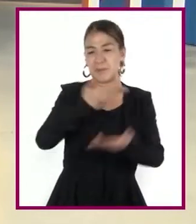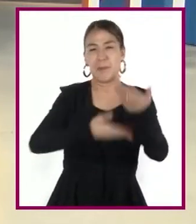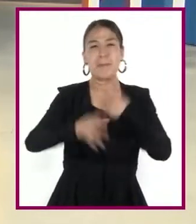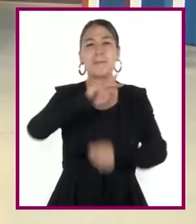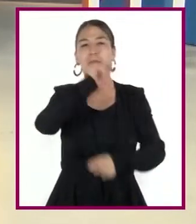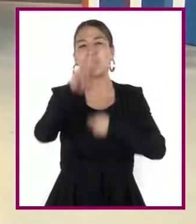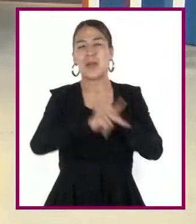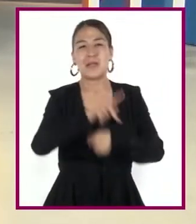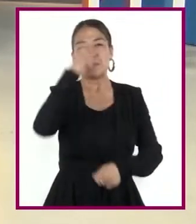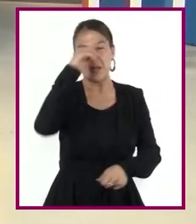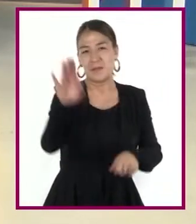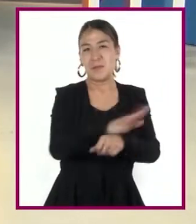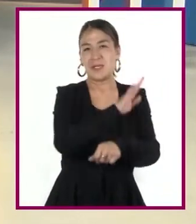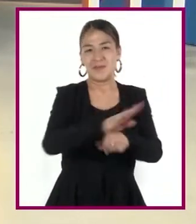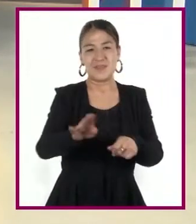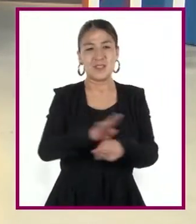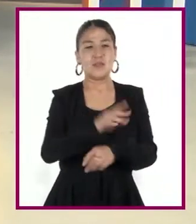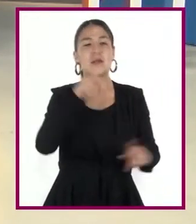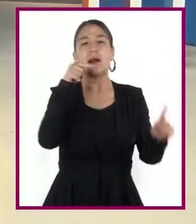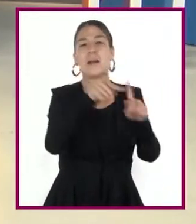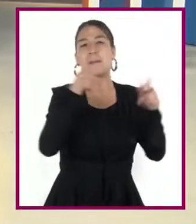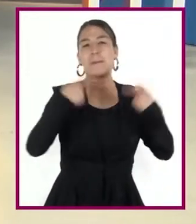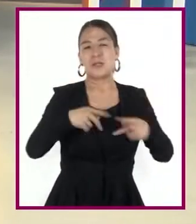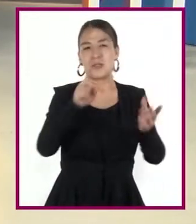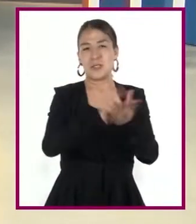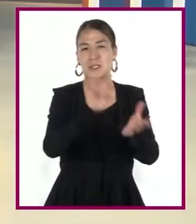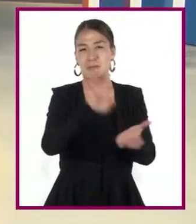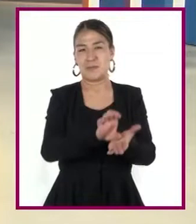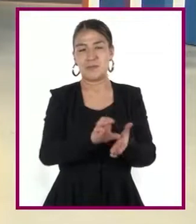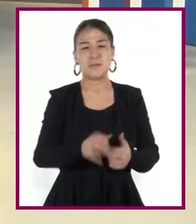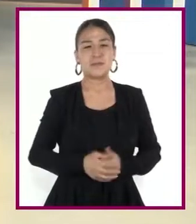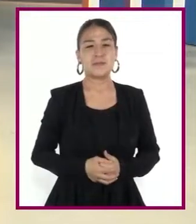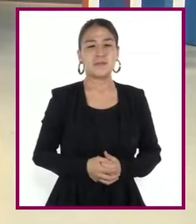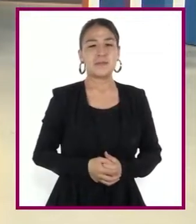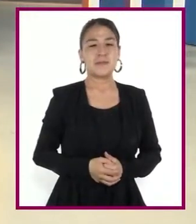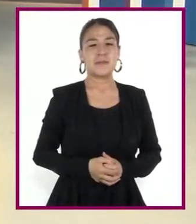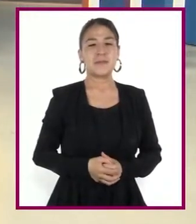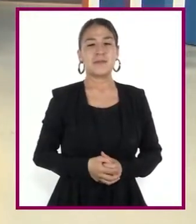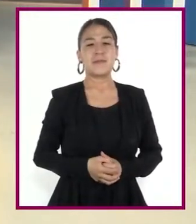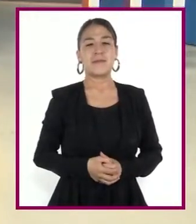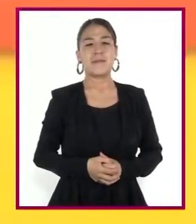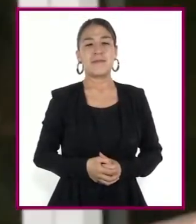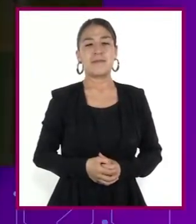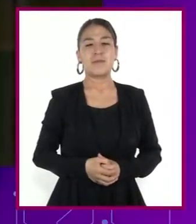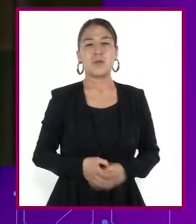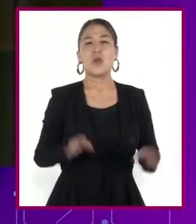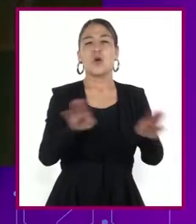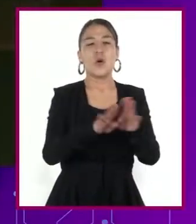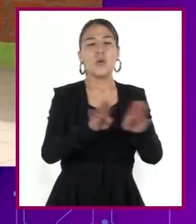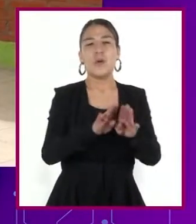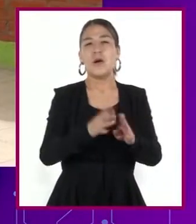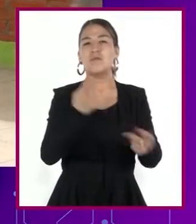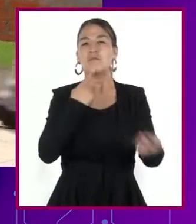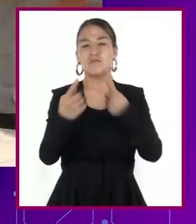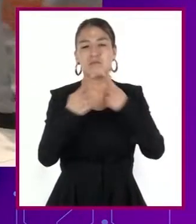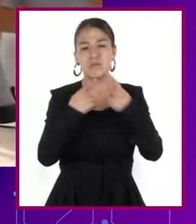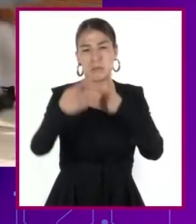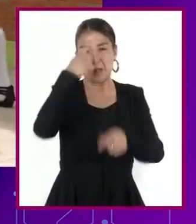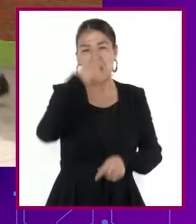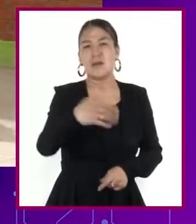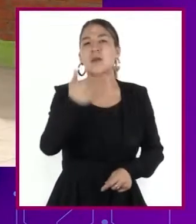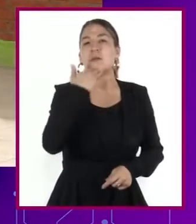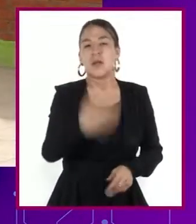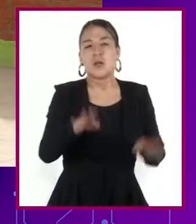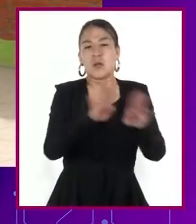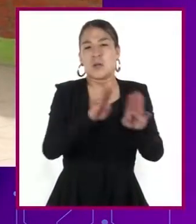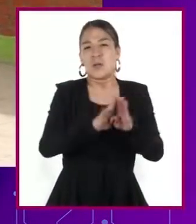en este caso, de las personas con discapacidad. El diálogo también es el mejor instrumento para